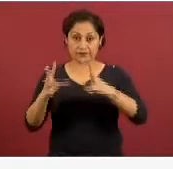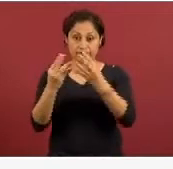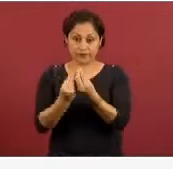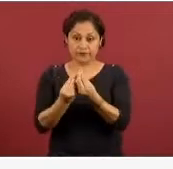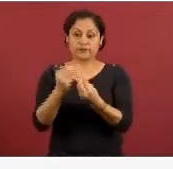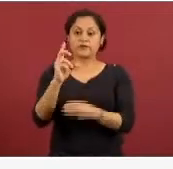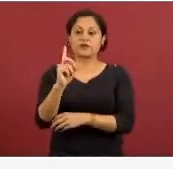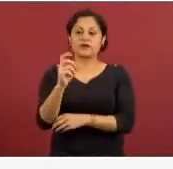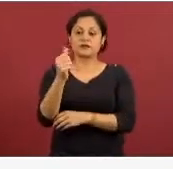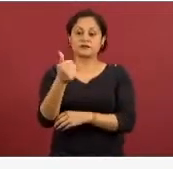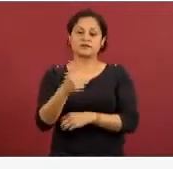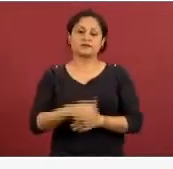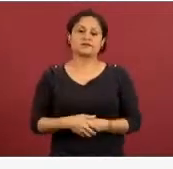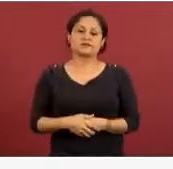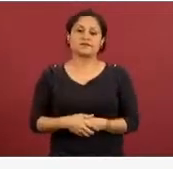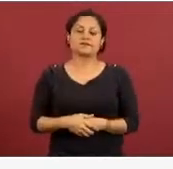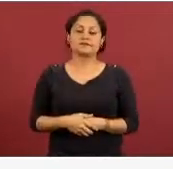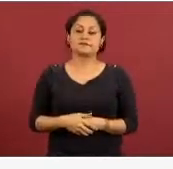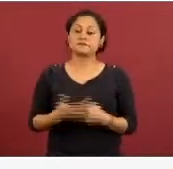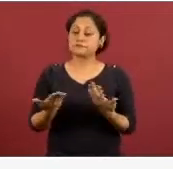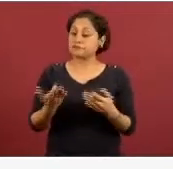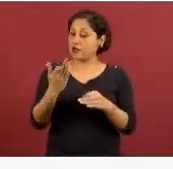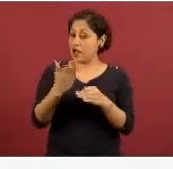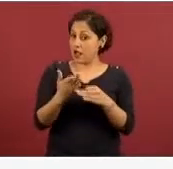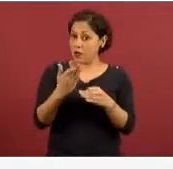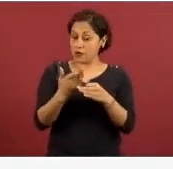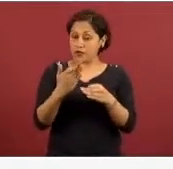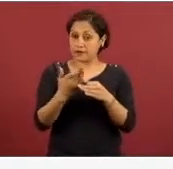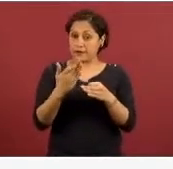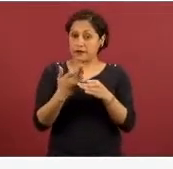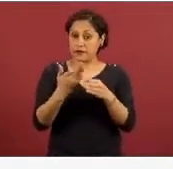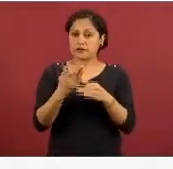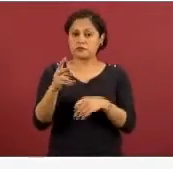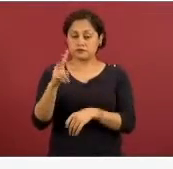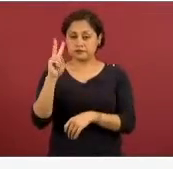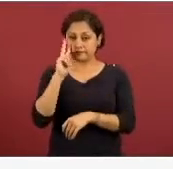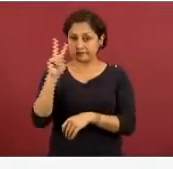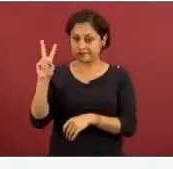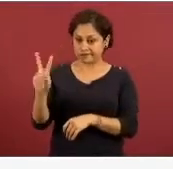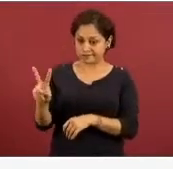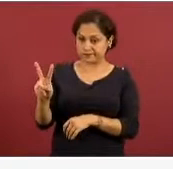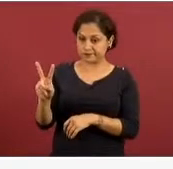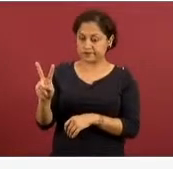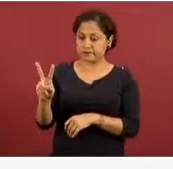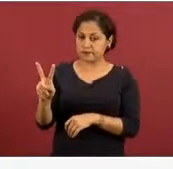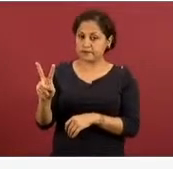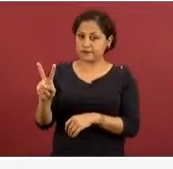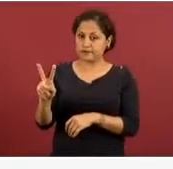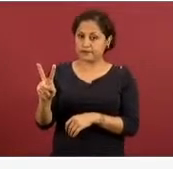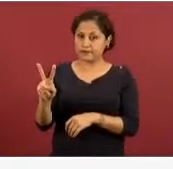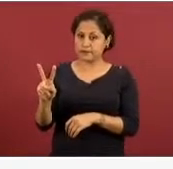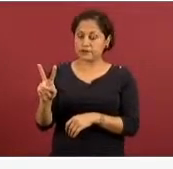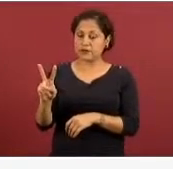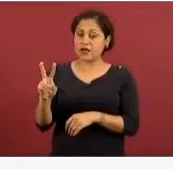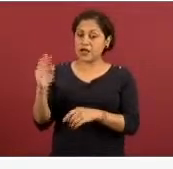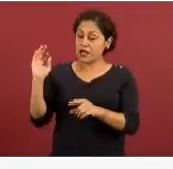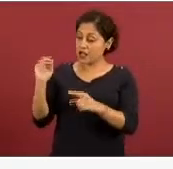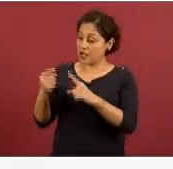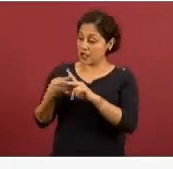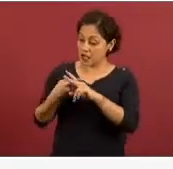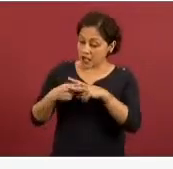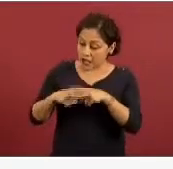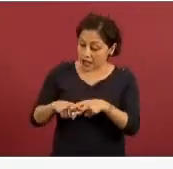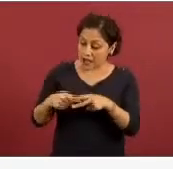36. Entonces, en este momento, pues también verán que vamos caracterizando conforme a la fecha de inicio de